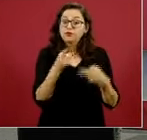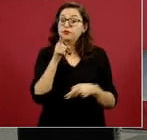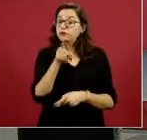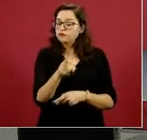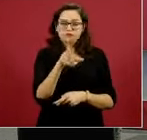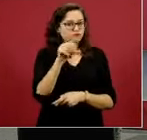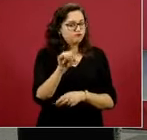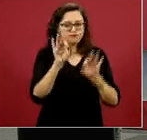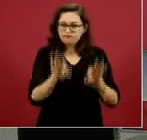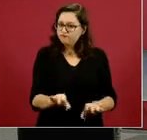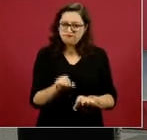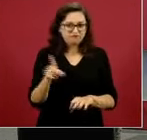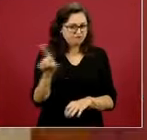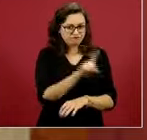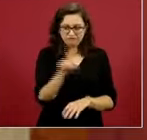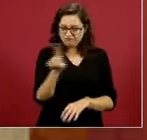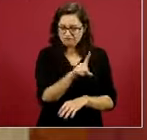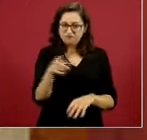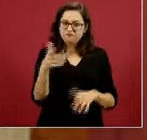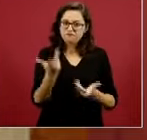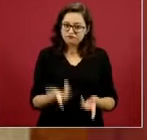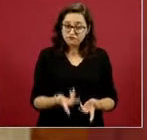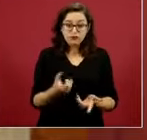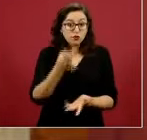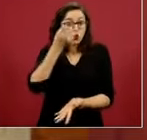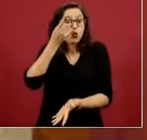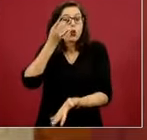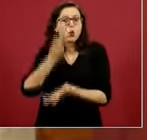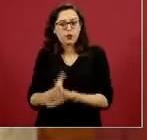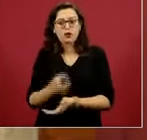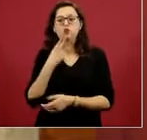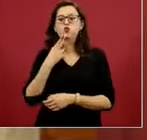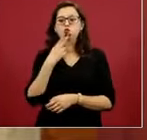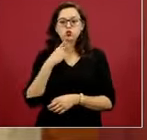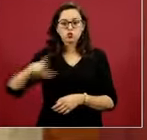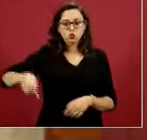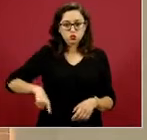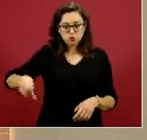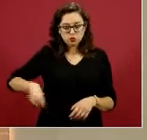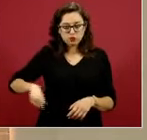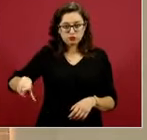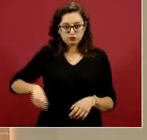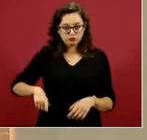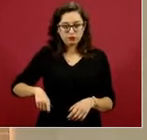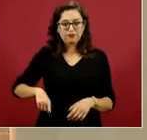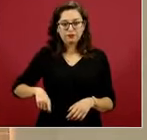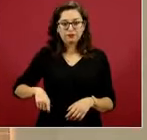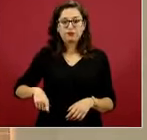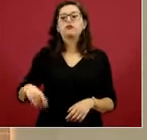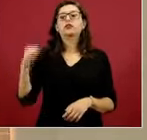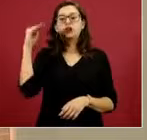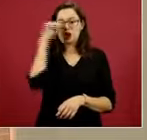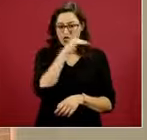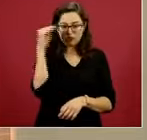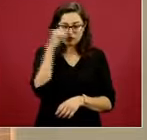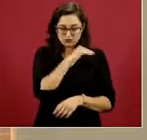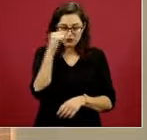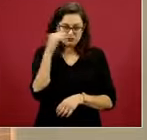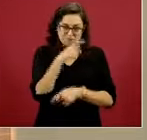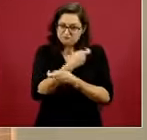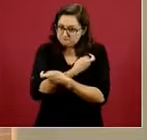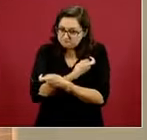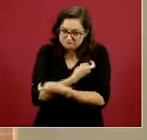ilegal. Esta vacuna es para uso exclusivo del sector público, y por lo tanto es gratuita y se